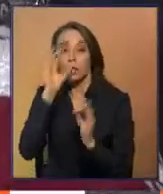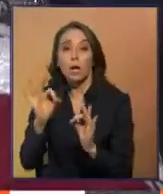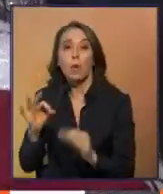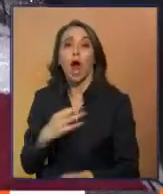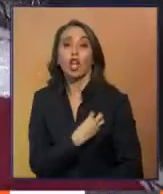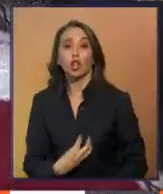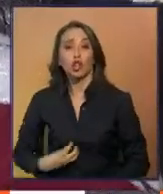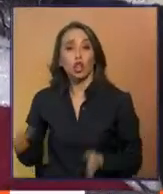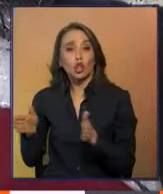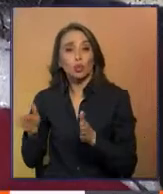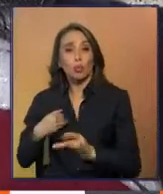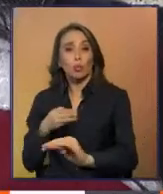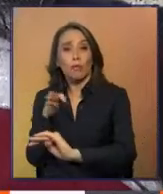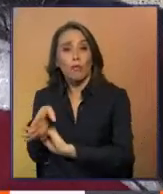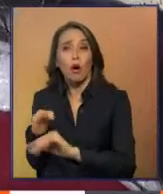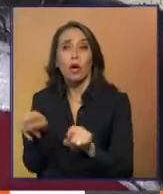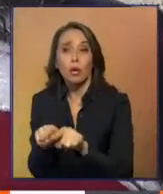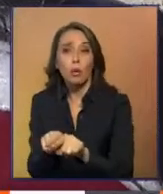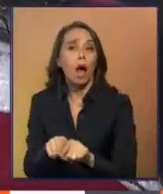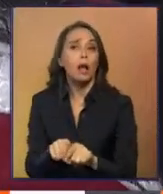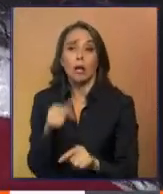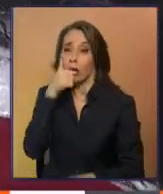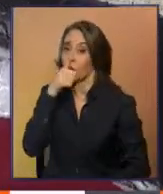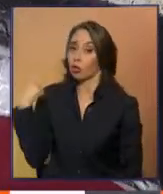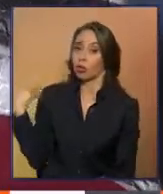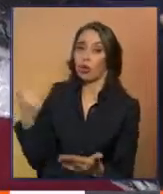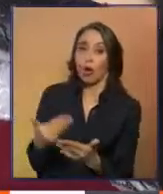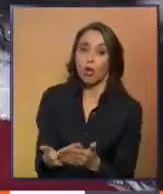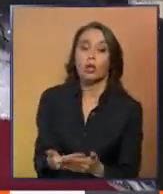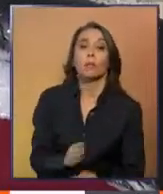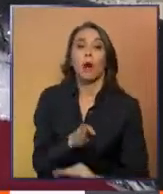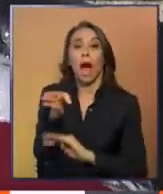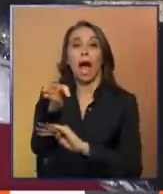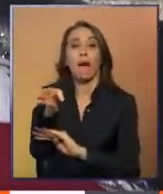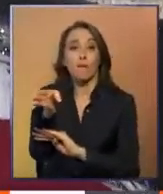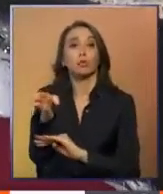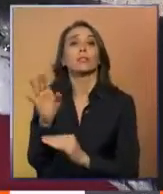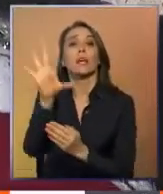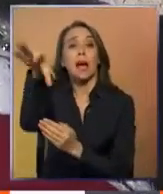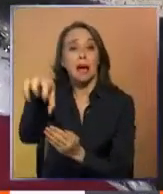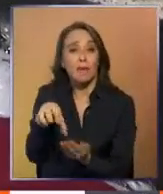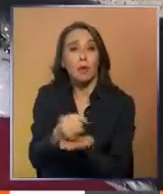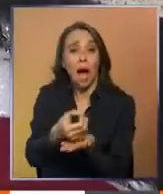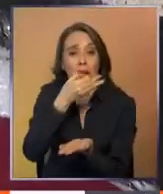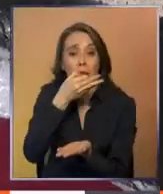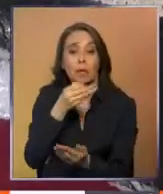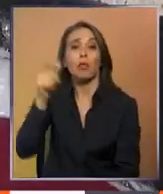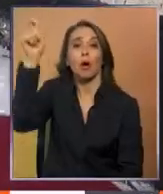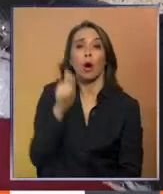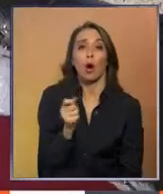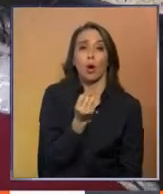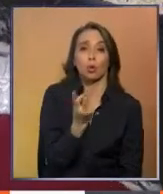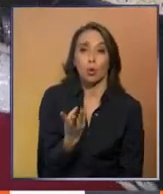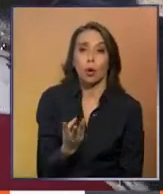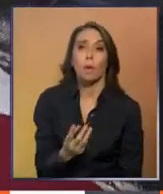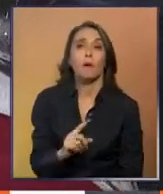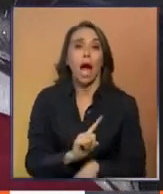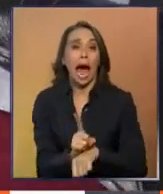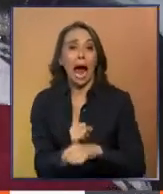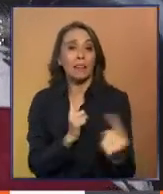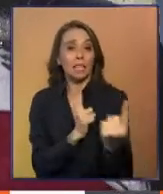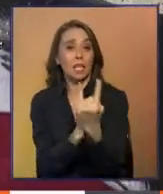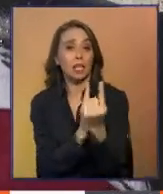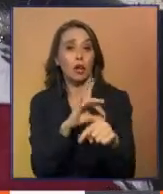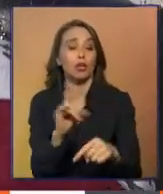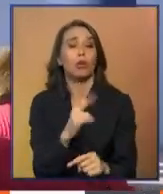mismo. De todo el tiempo, para buscar mi remedio, tengo que sacar números, no me atienden a tiro, tengo que hacer